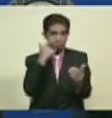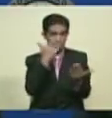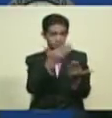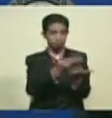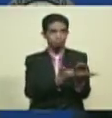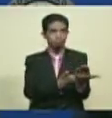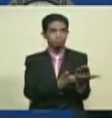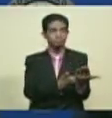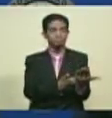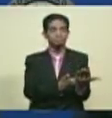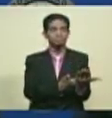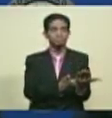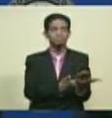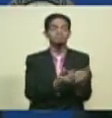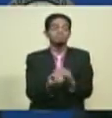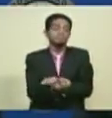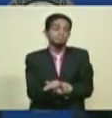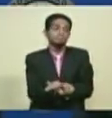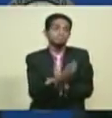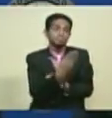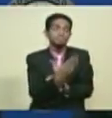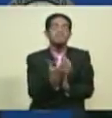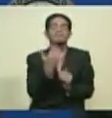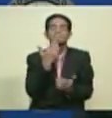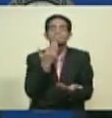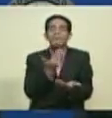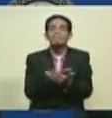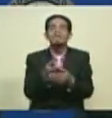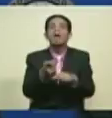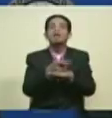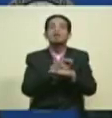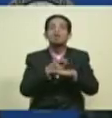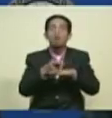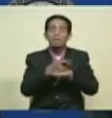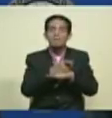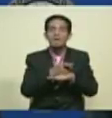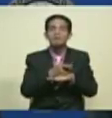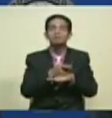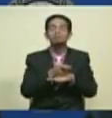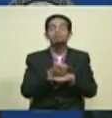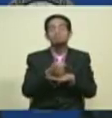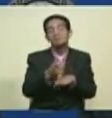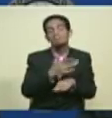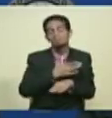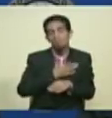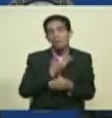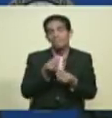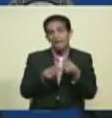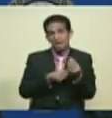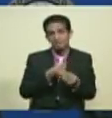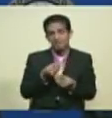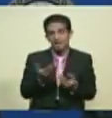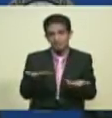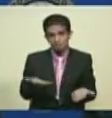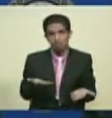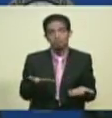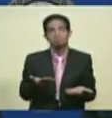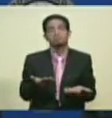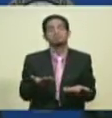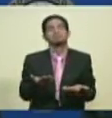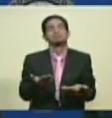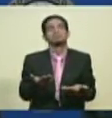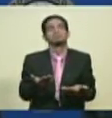crean la Fuerza Interamericana. Solicitar a los gobiernos de los Estados miembros que lo deseen y estén en condiciones de hacerlo, que dentro de sus posibilidades y en la medida que